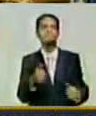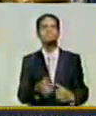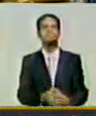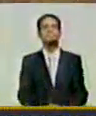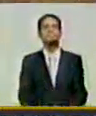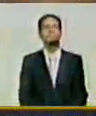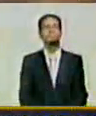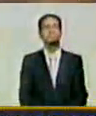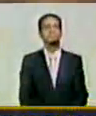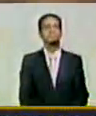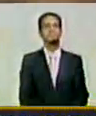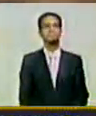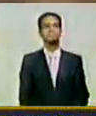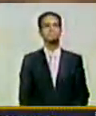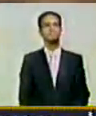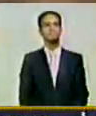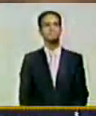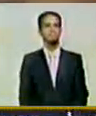intolerancia.